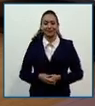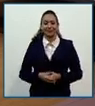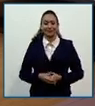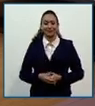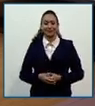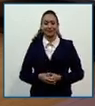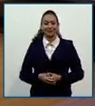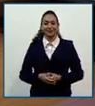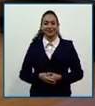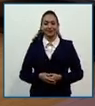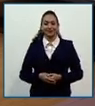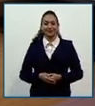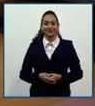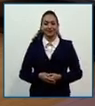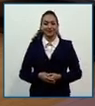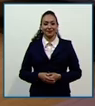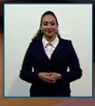tardes.